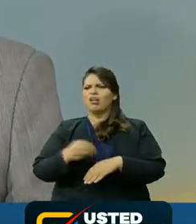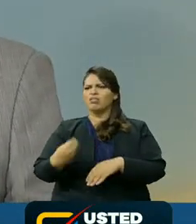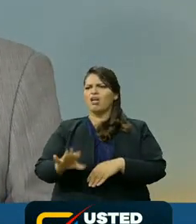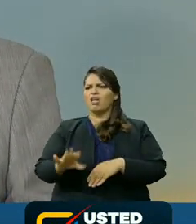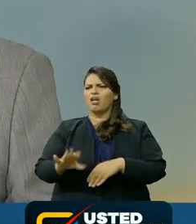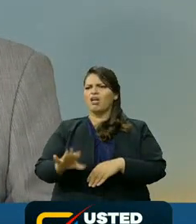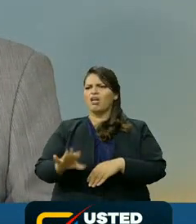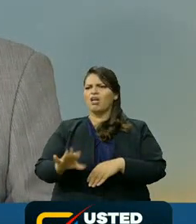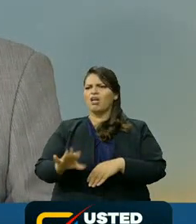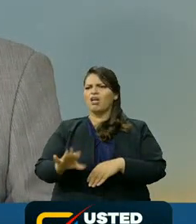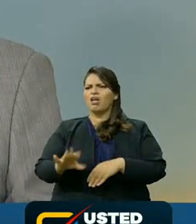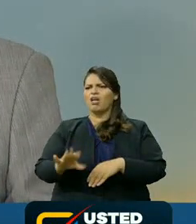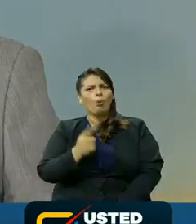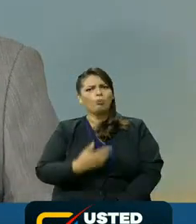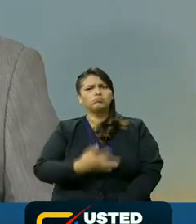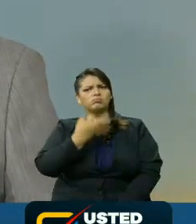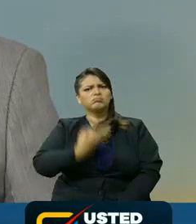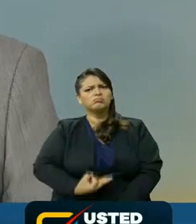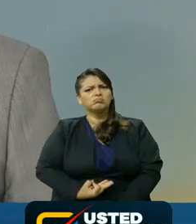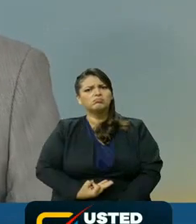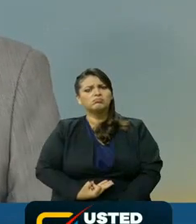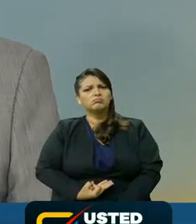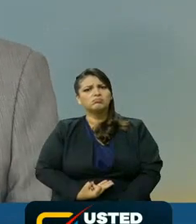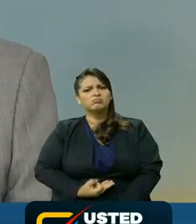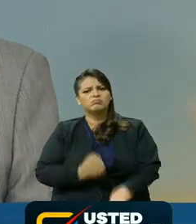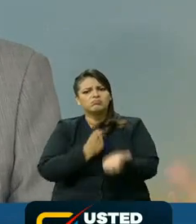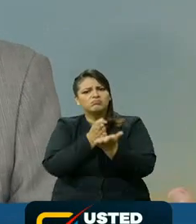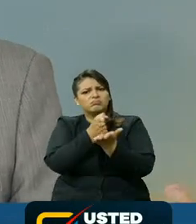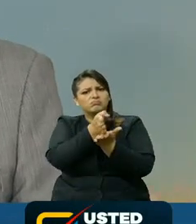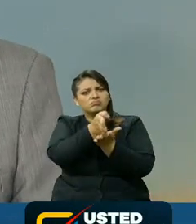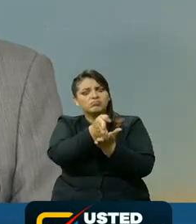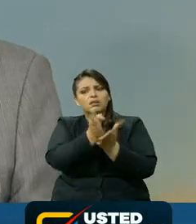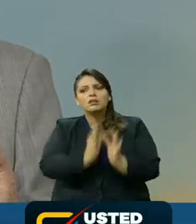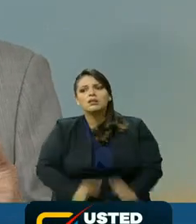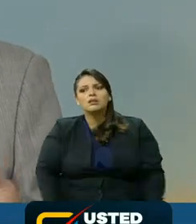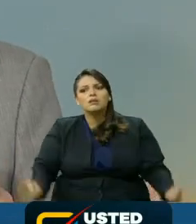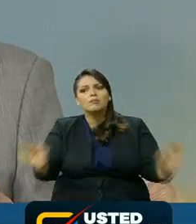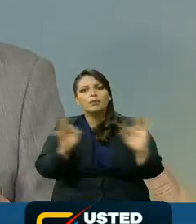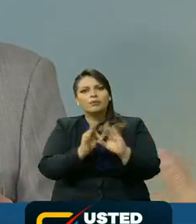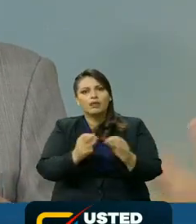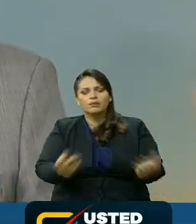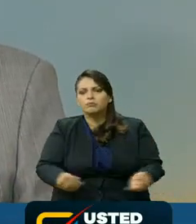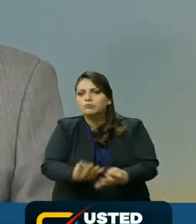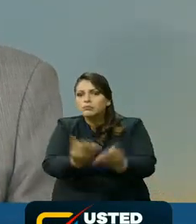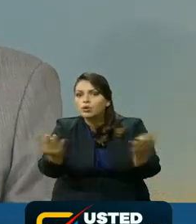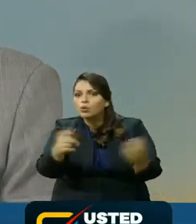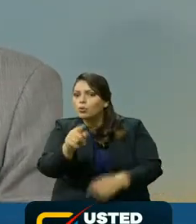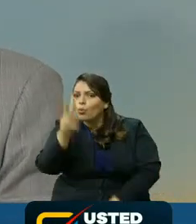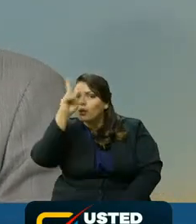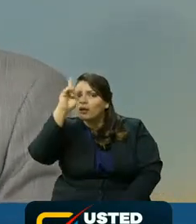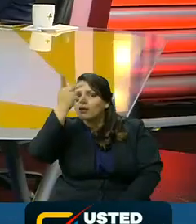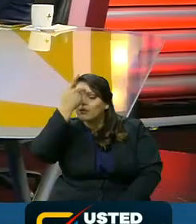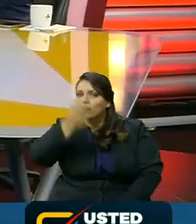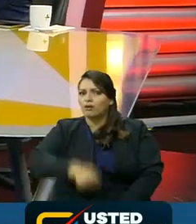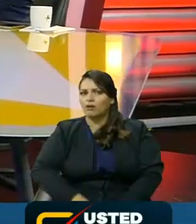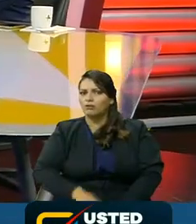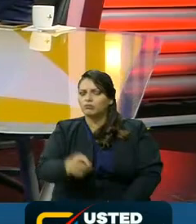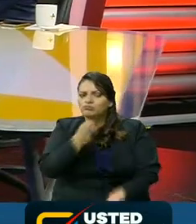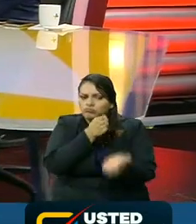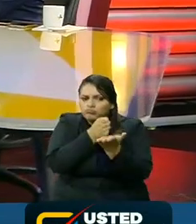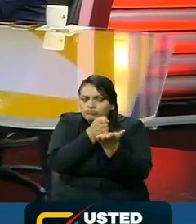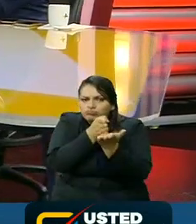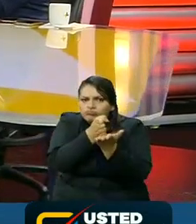hacemos opinión pública de alguna forma, de penetrar hasta la sociedad para hacerle comprender que esa sociedad está llamada también a